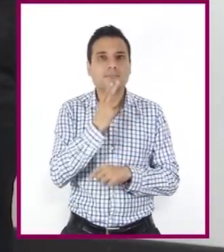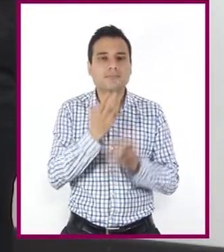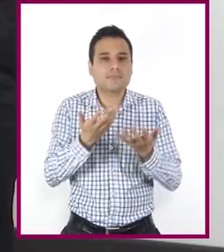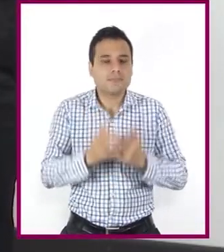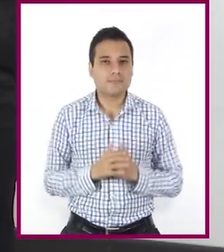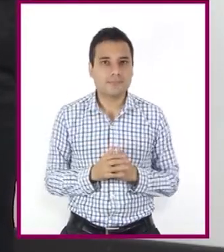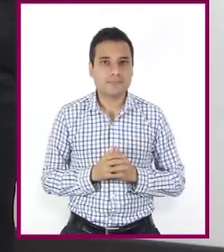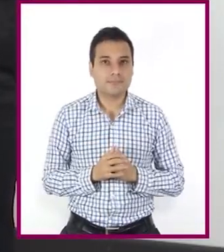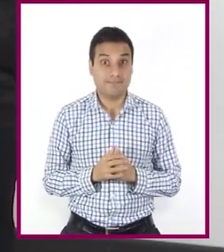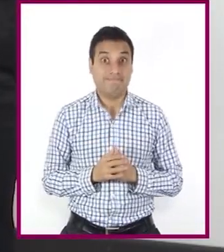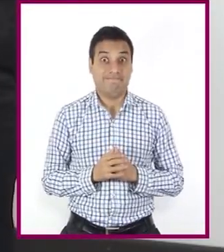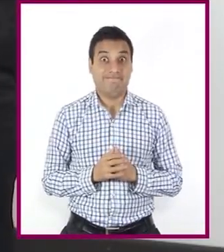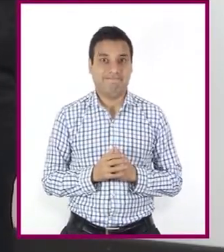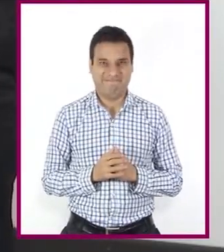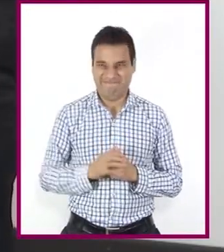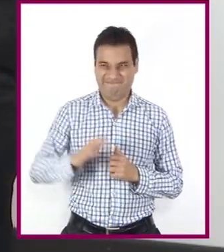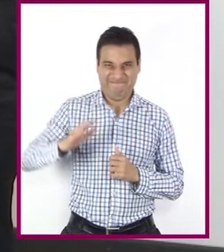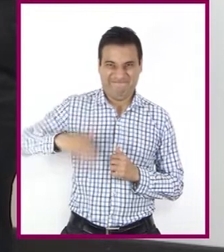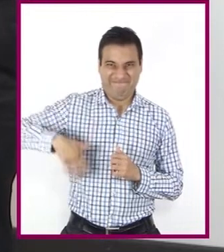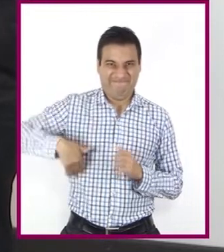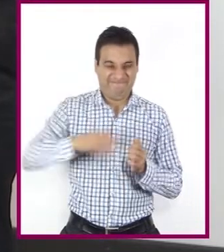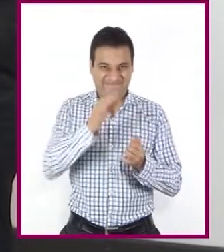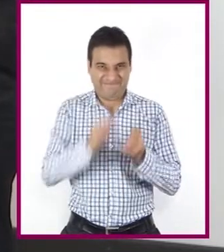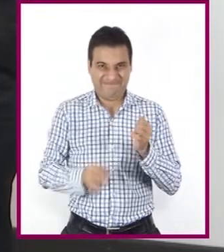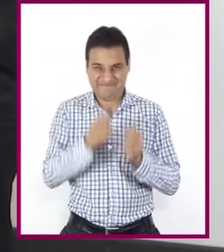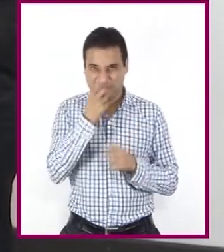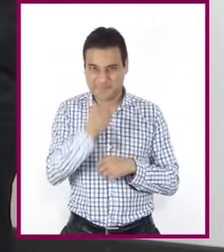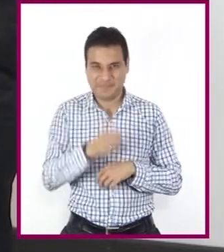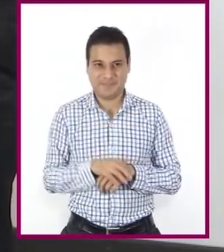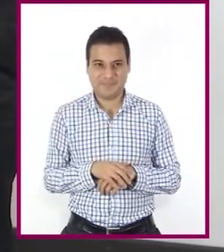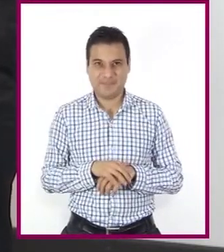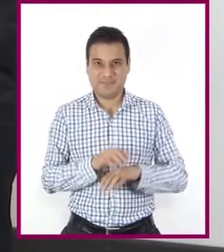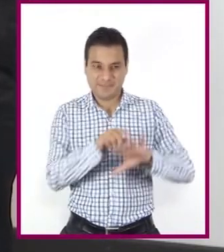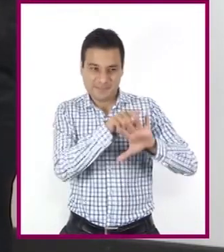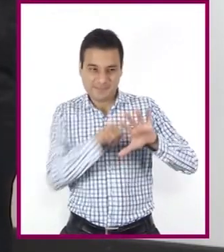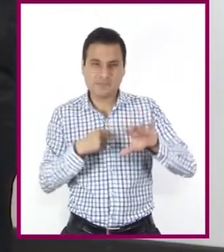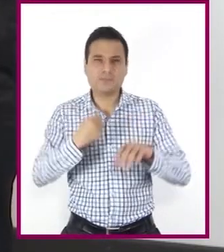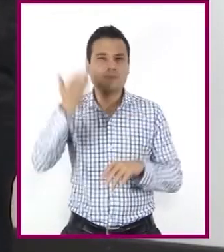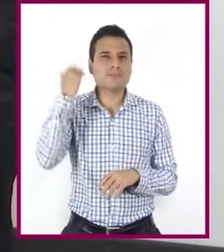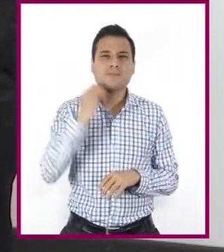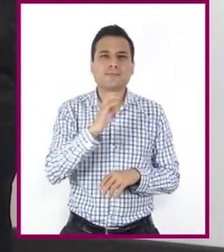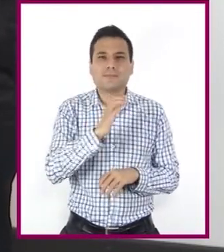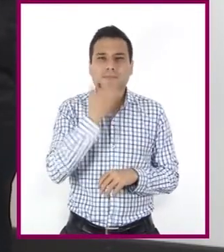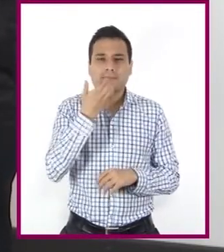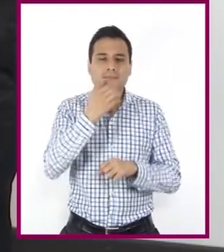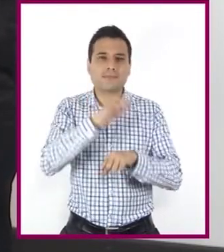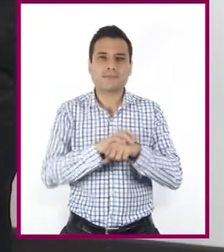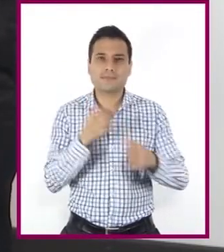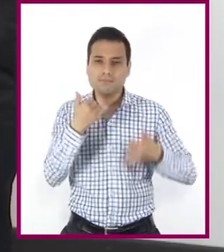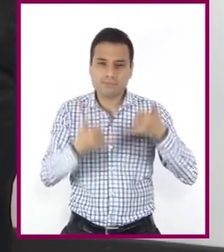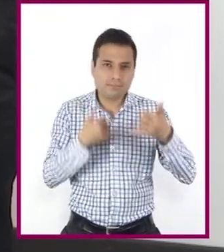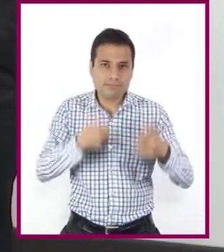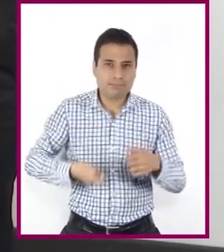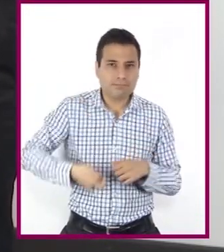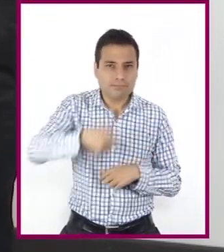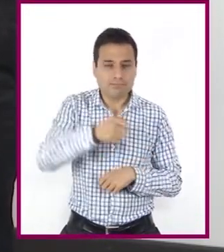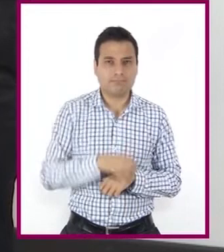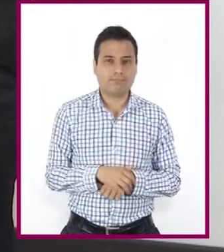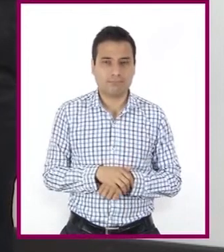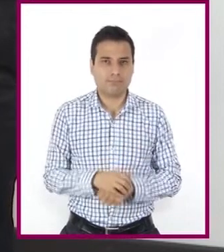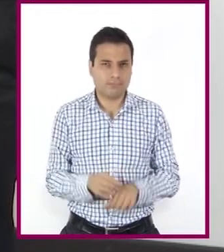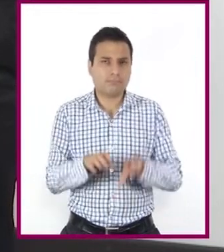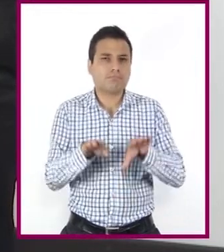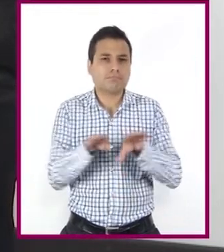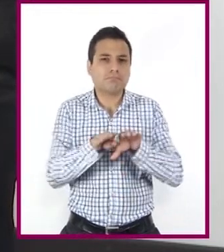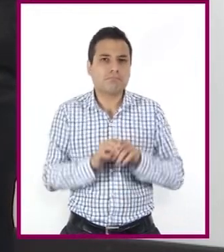Esta última forma de medir que mencionas me recordó cuando de pequeño jugaba con mis amigos a las canicas, cuya dinámica